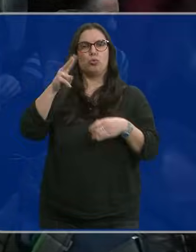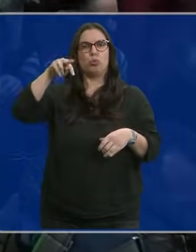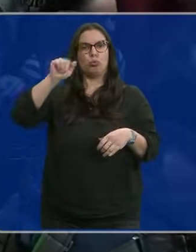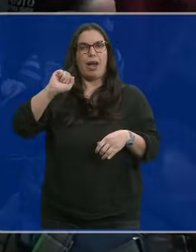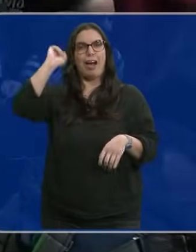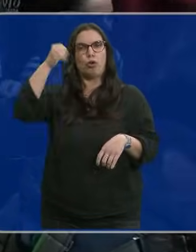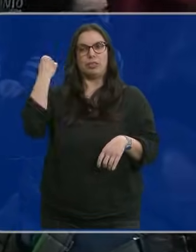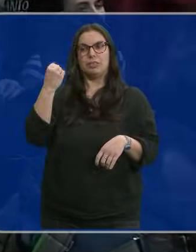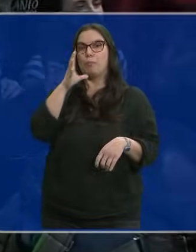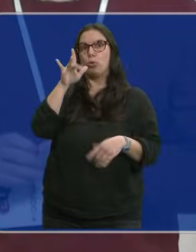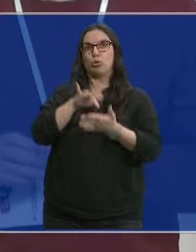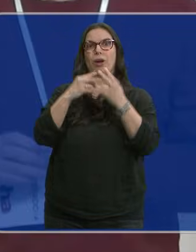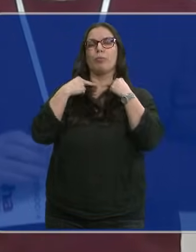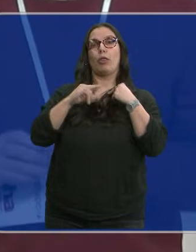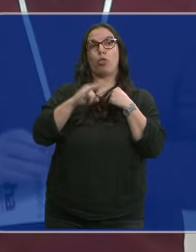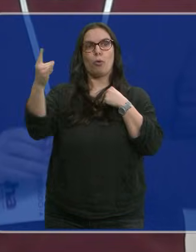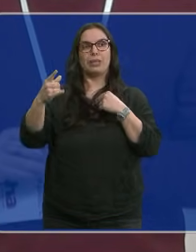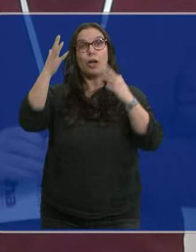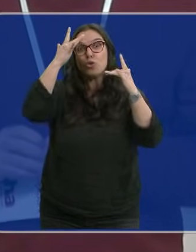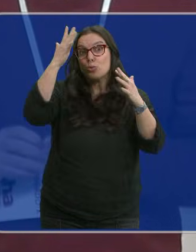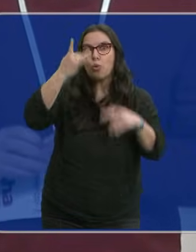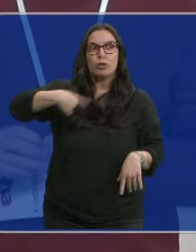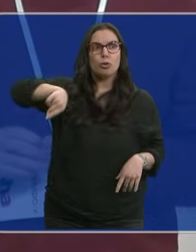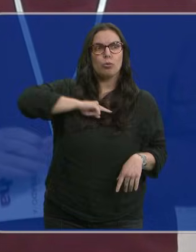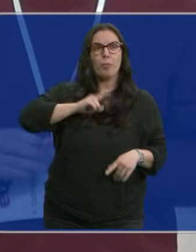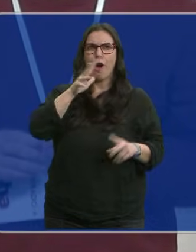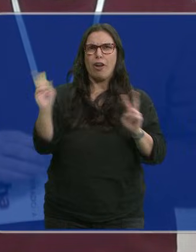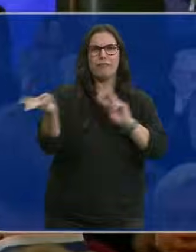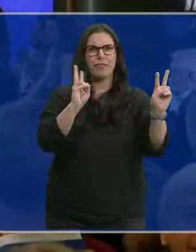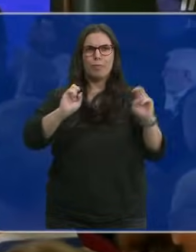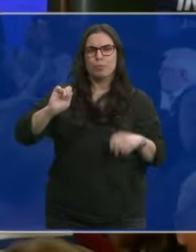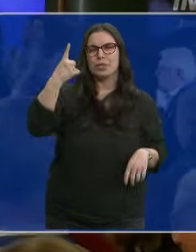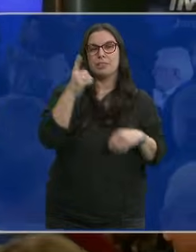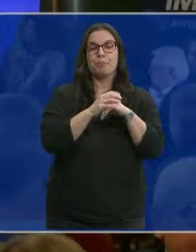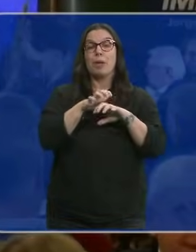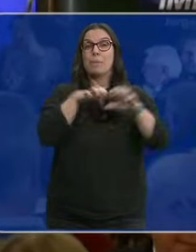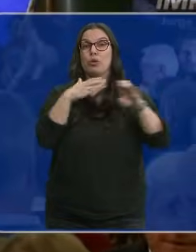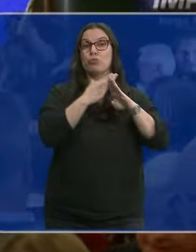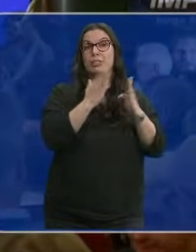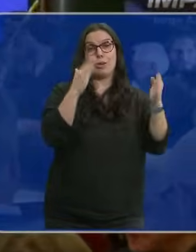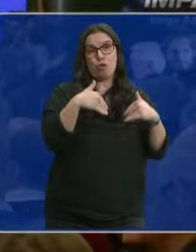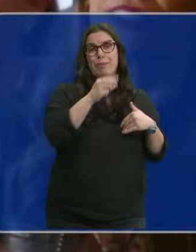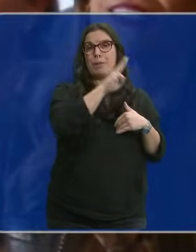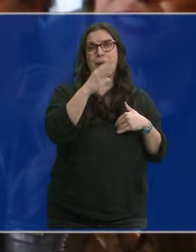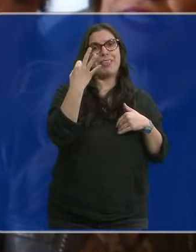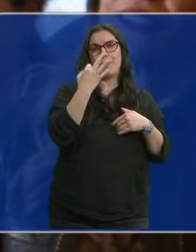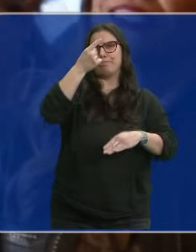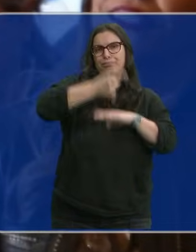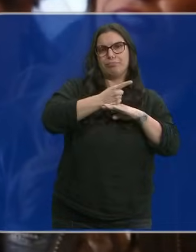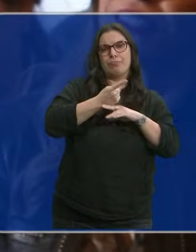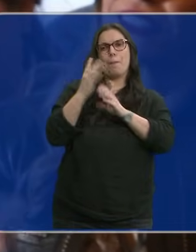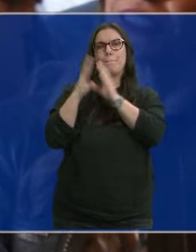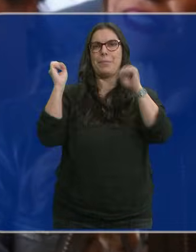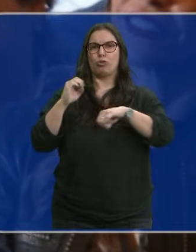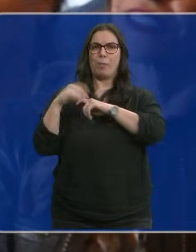de escaños que en 2023. Ese sueño, compañeros y compañeras, está más vivo que nunca. Sin mayoría suficiente, el PP está obligado a pactar para investir